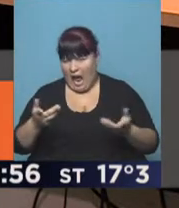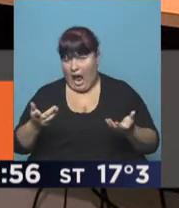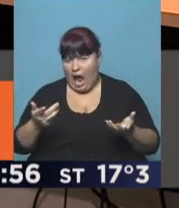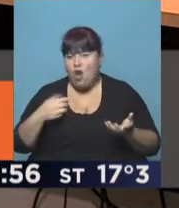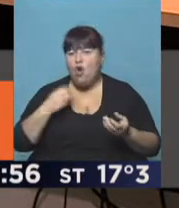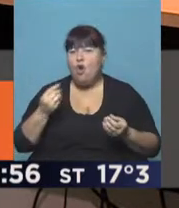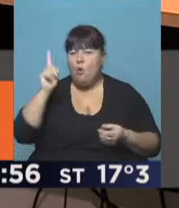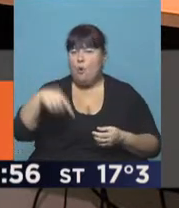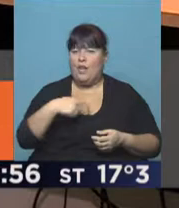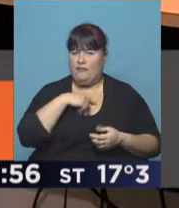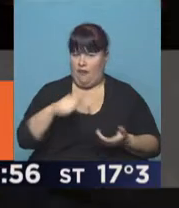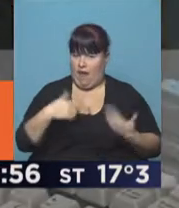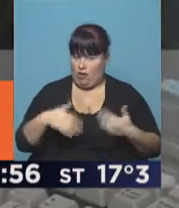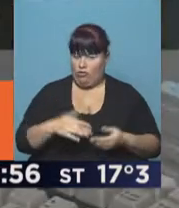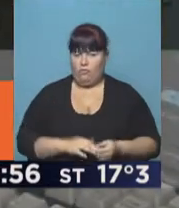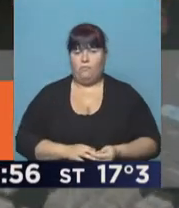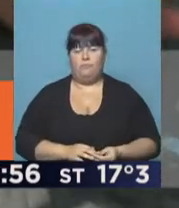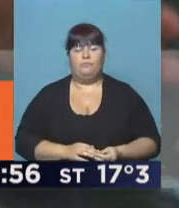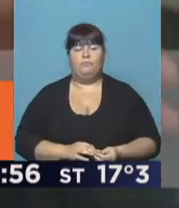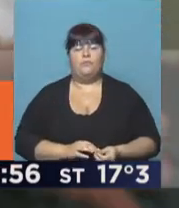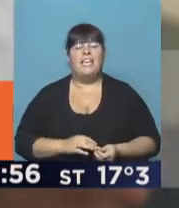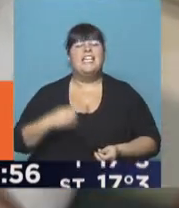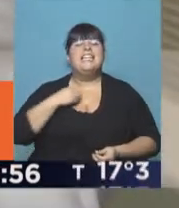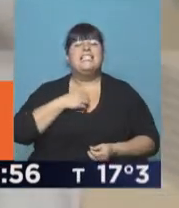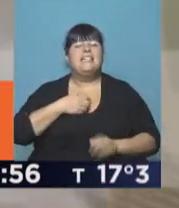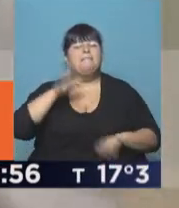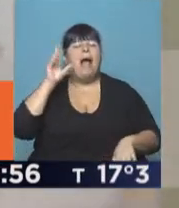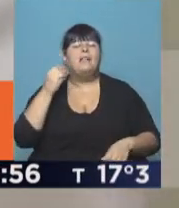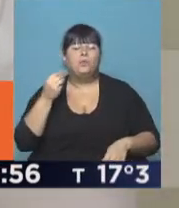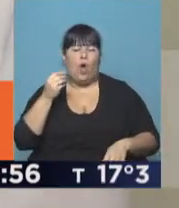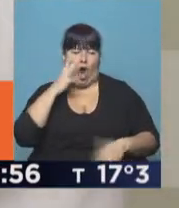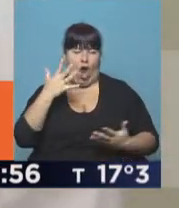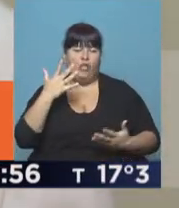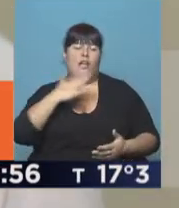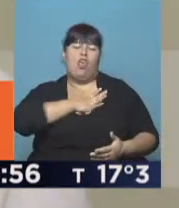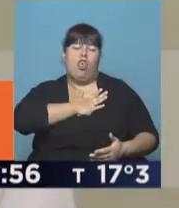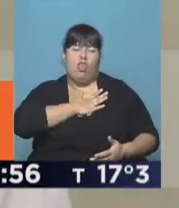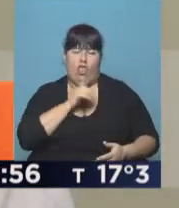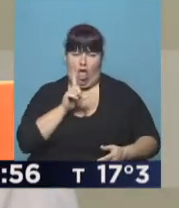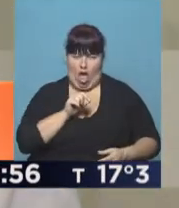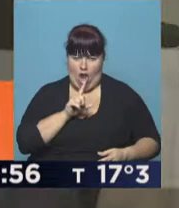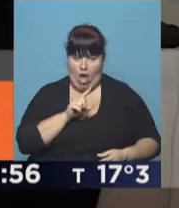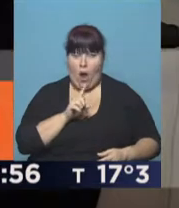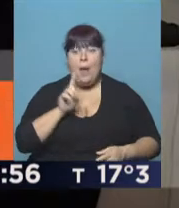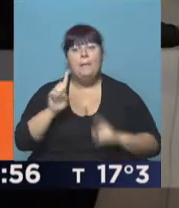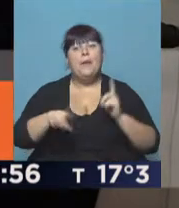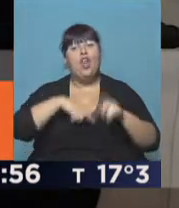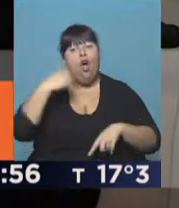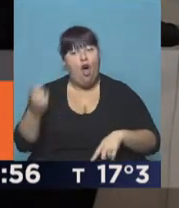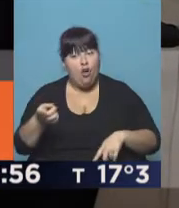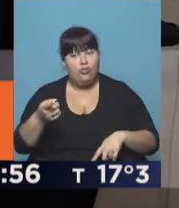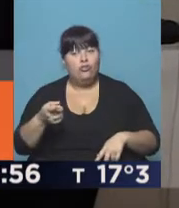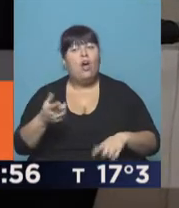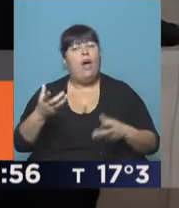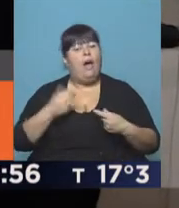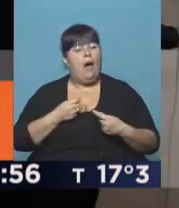que me ocurriera una cosa semejante, ¿no? El síntoma más común es el dolor en el pecho, pero hay otros signos